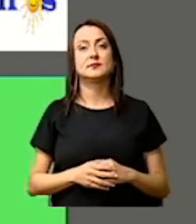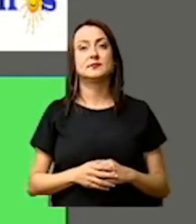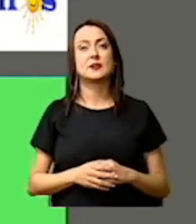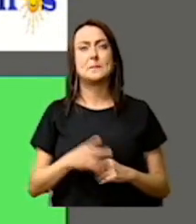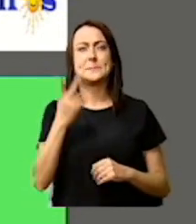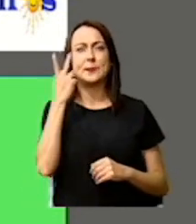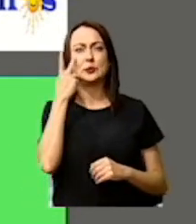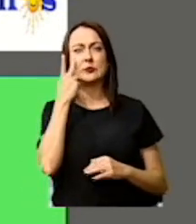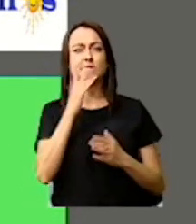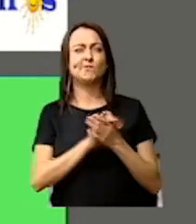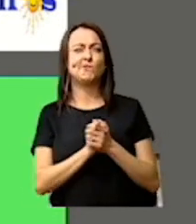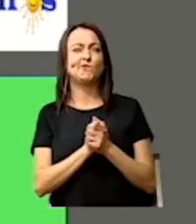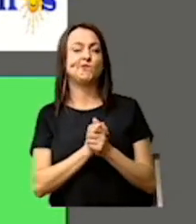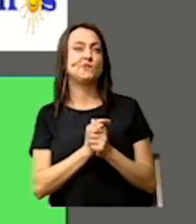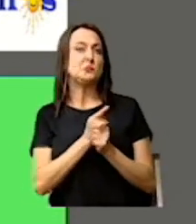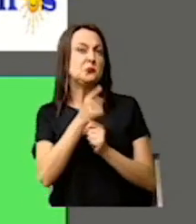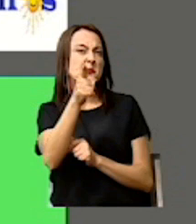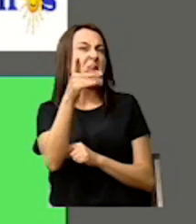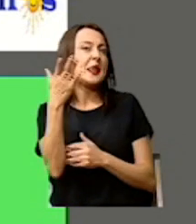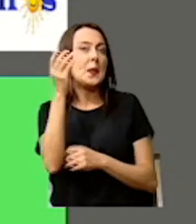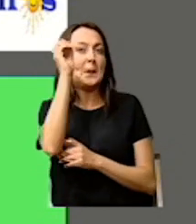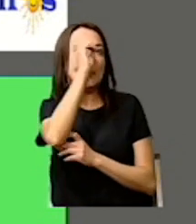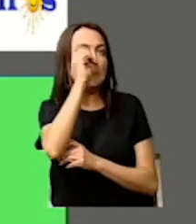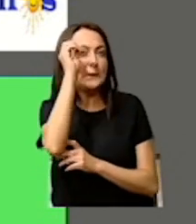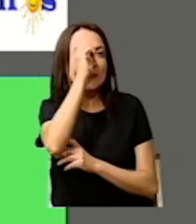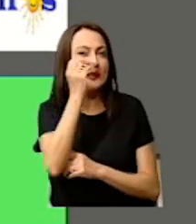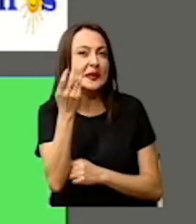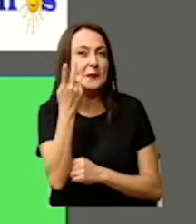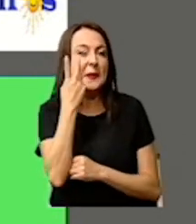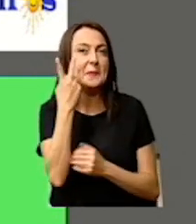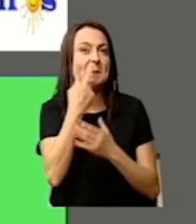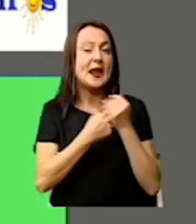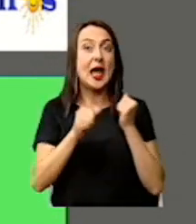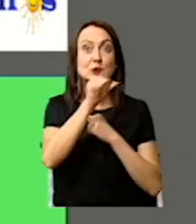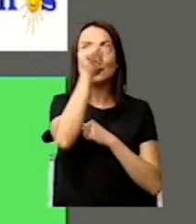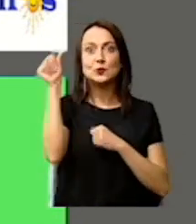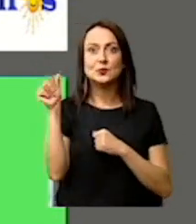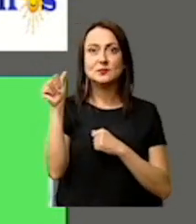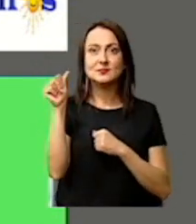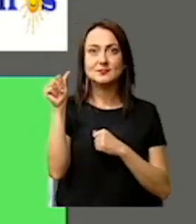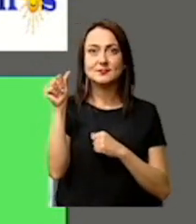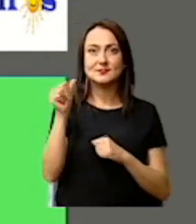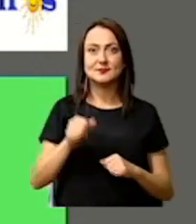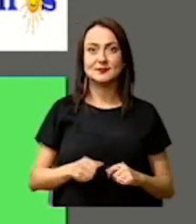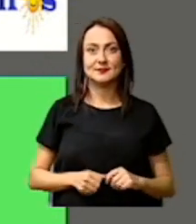vamos a ver, ¿qué opinan ustedes? ¿Cuál será? ¿Dónde estarán las parejas? El azul.